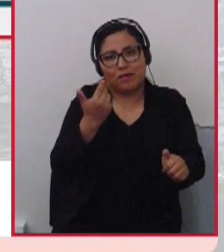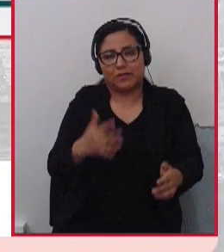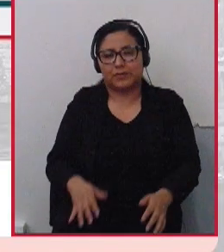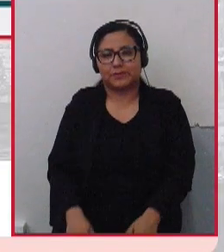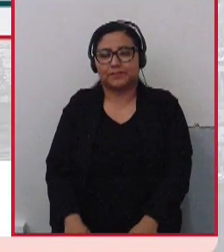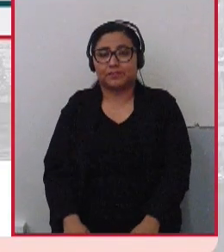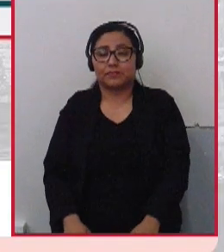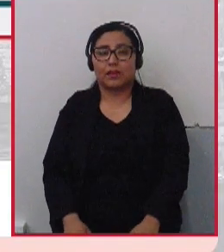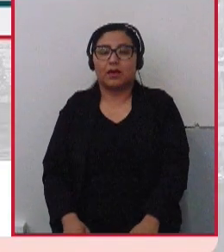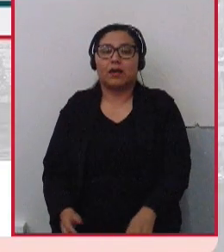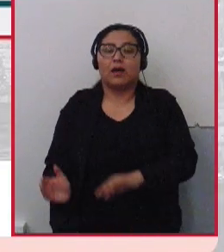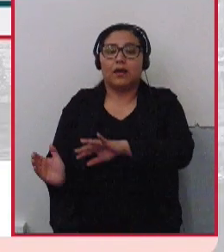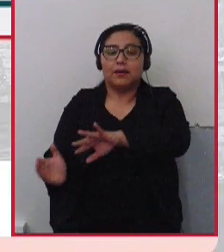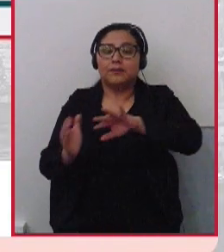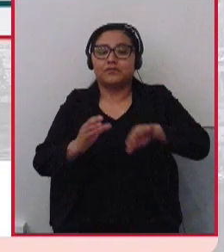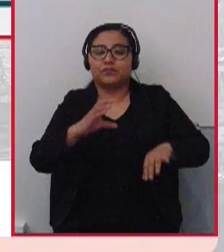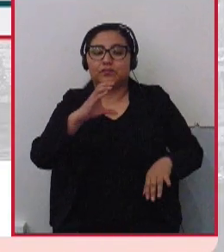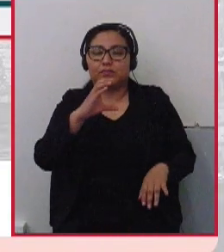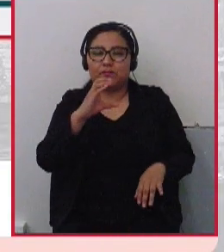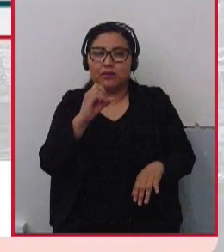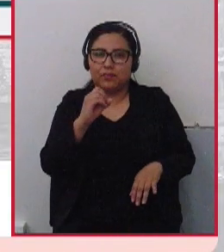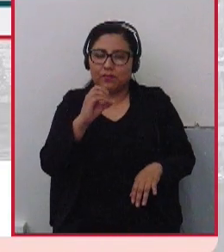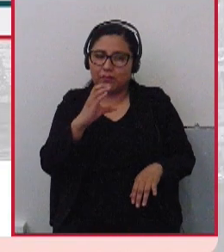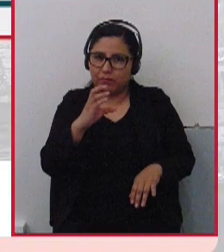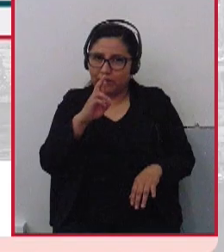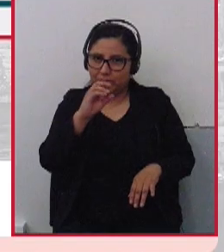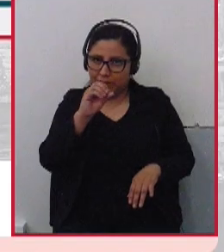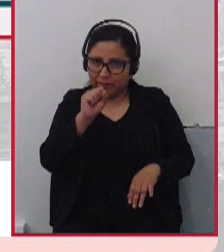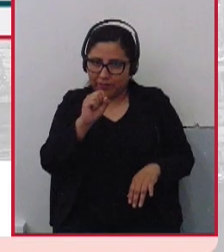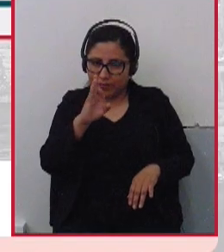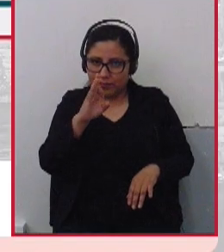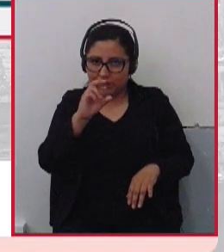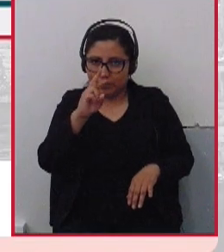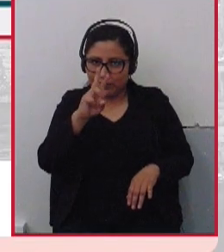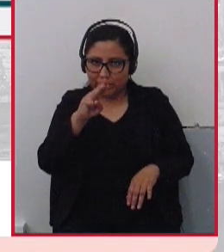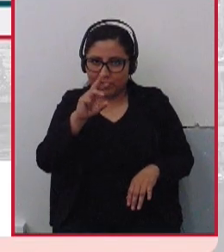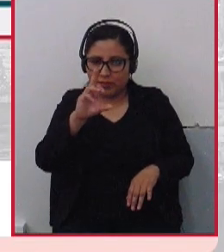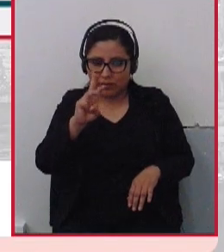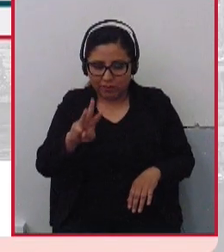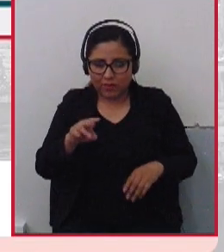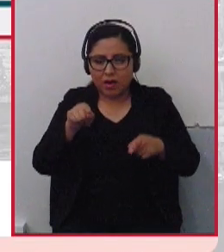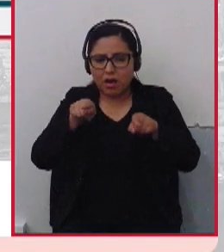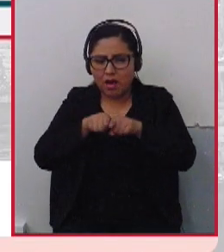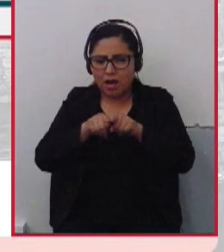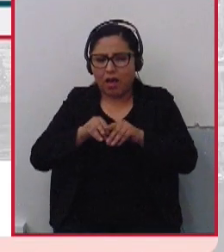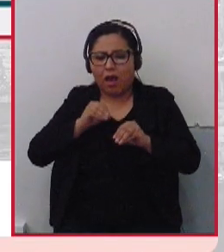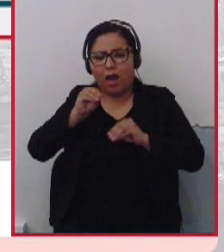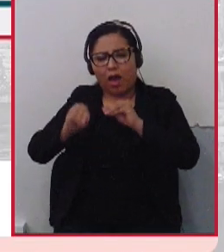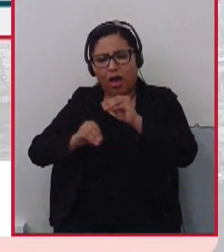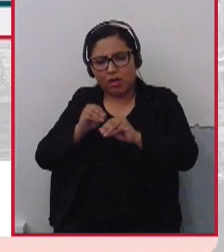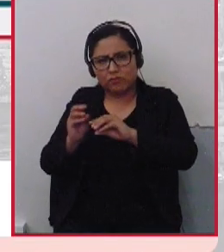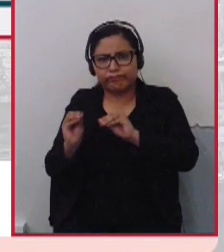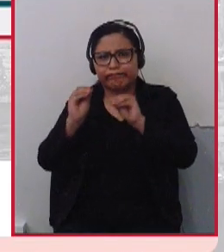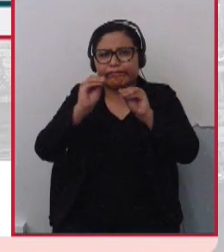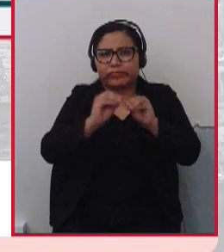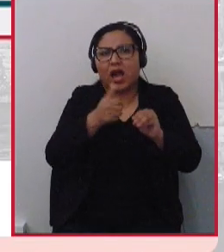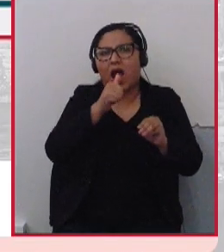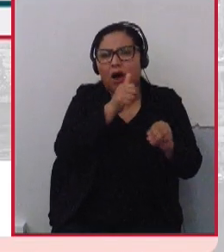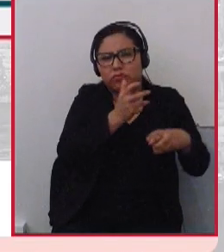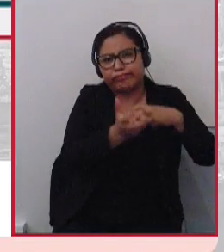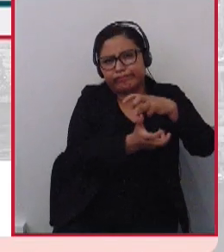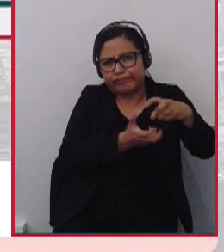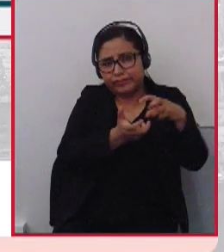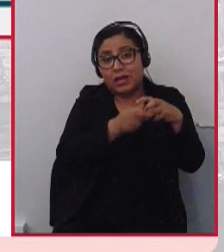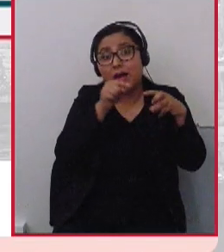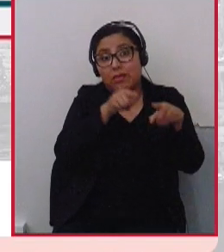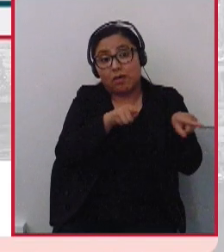El producto del crossflow, que viene a ser el underflow, es alimentado a la celda hydroflow. Esta a